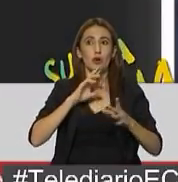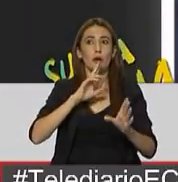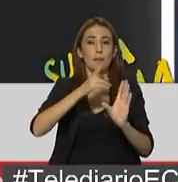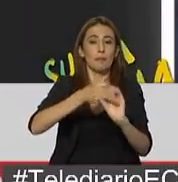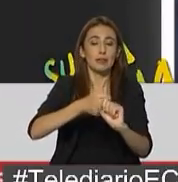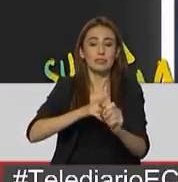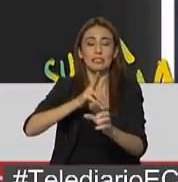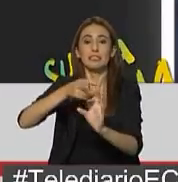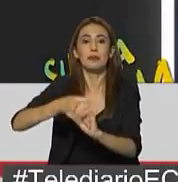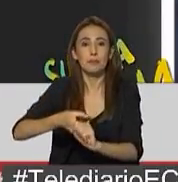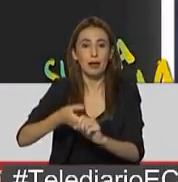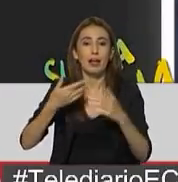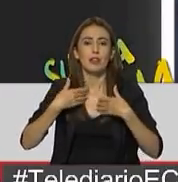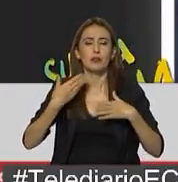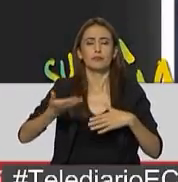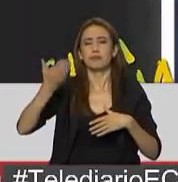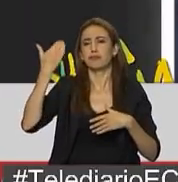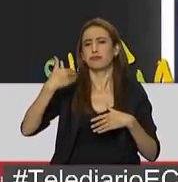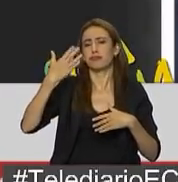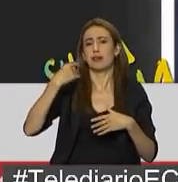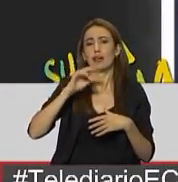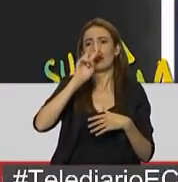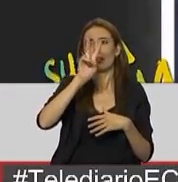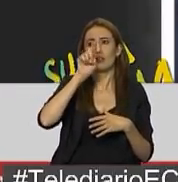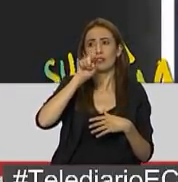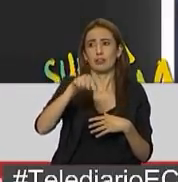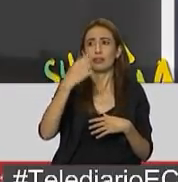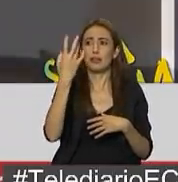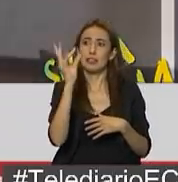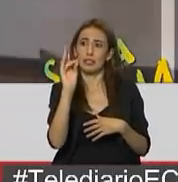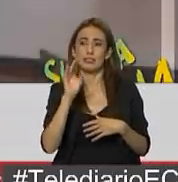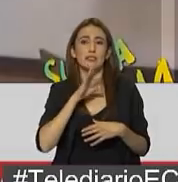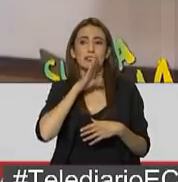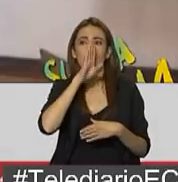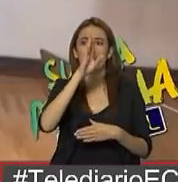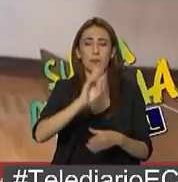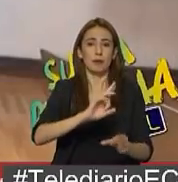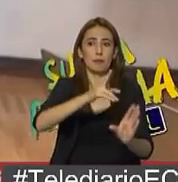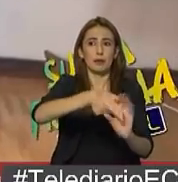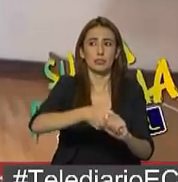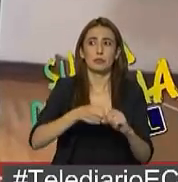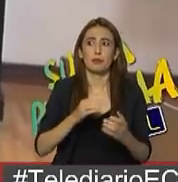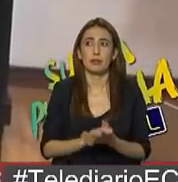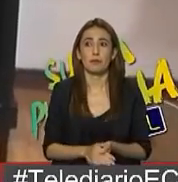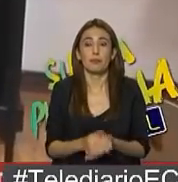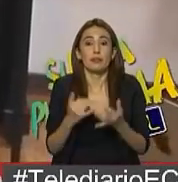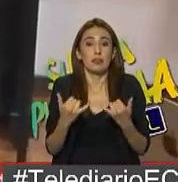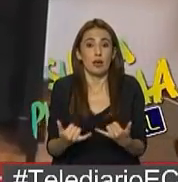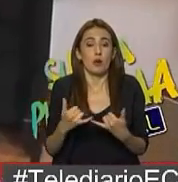en este concurso desde el 2017. Llegó